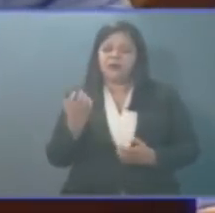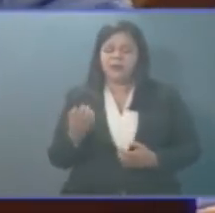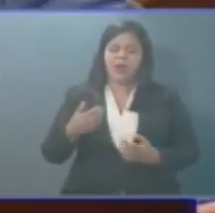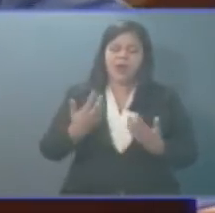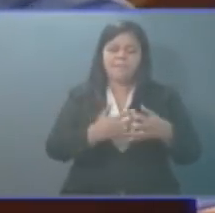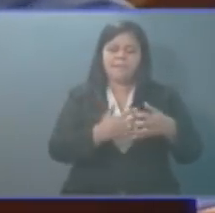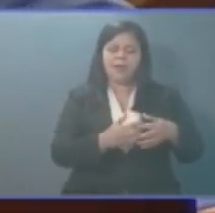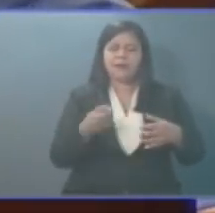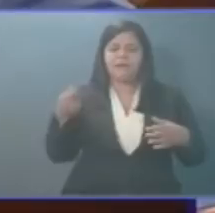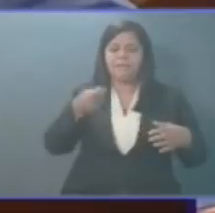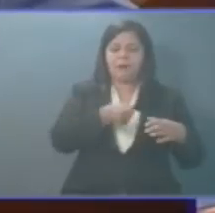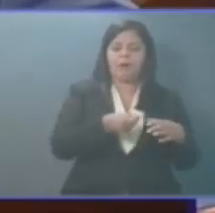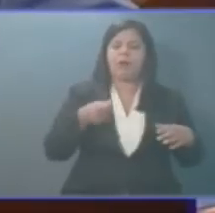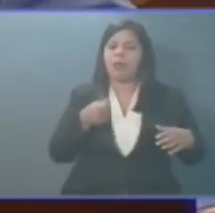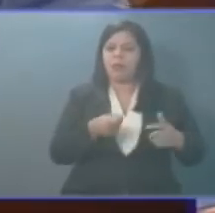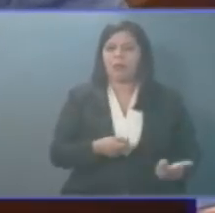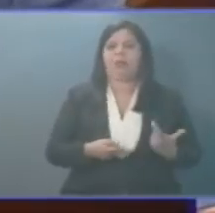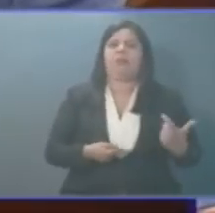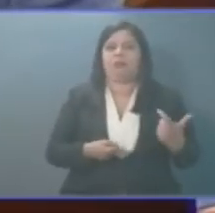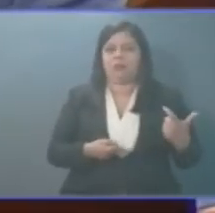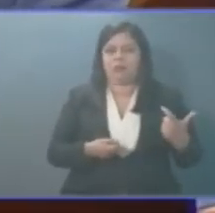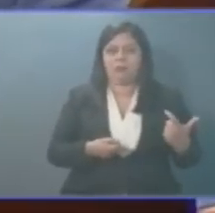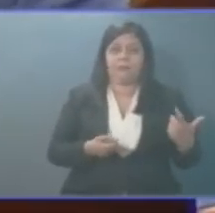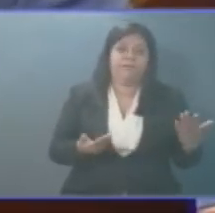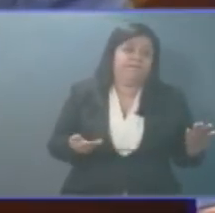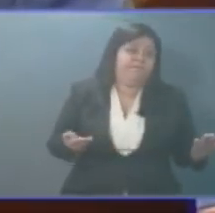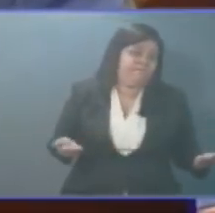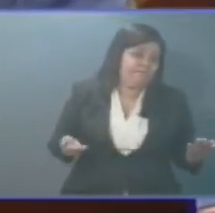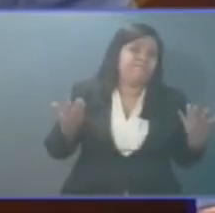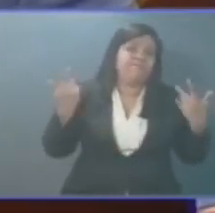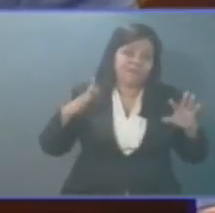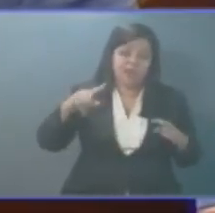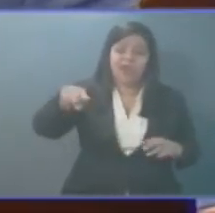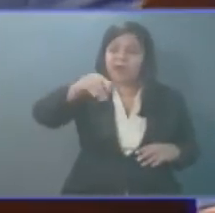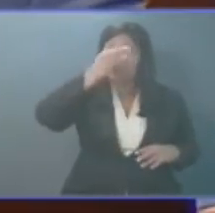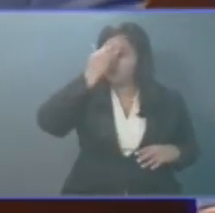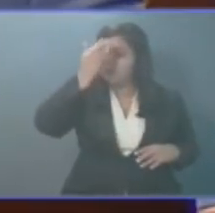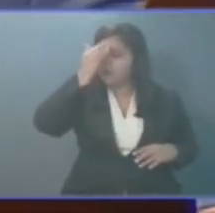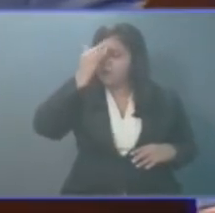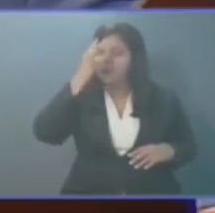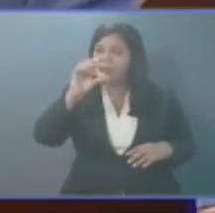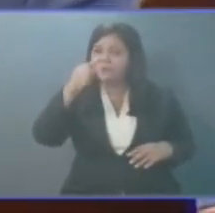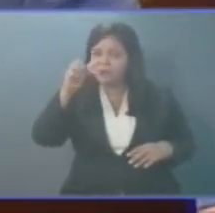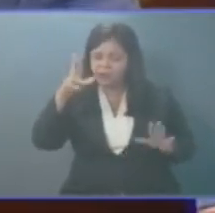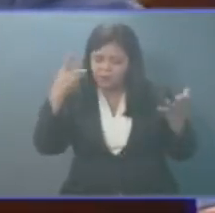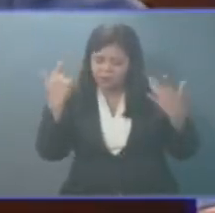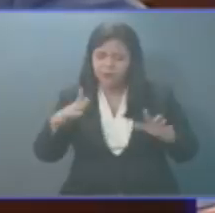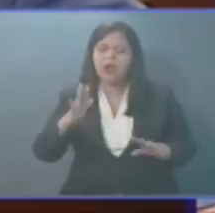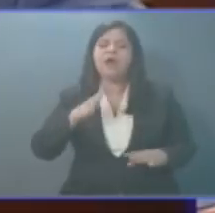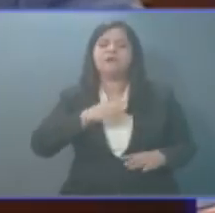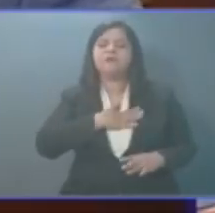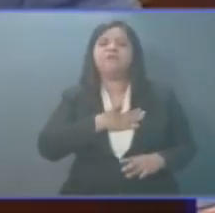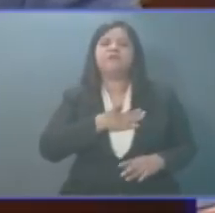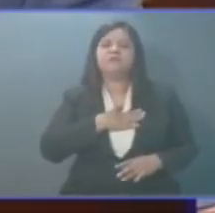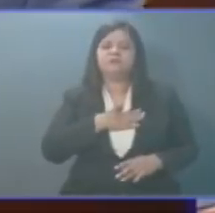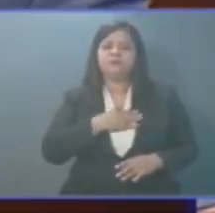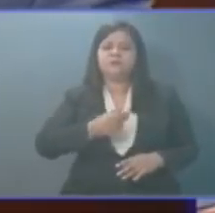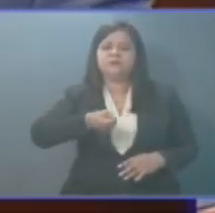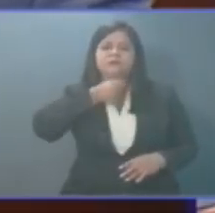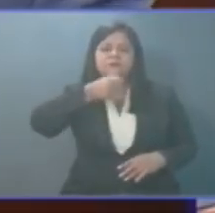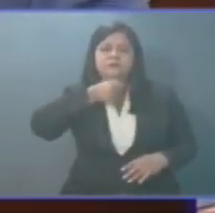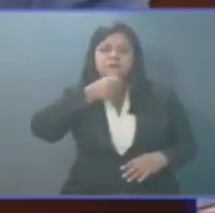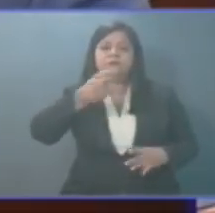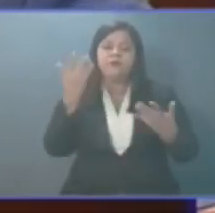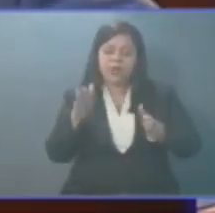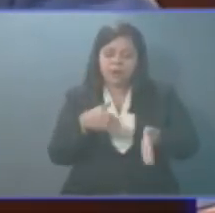intereses particulares. Toda esta información, como ya saben, está en la Fiscalía General de la República. De hecho, ya